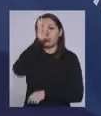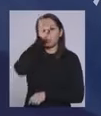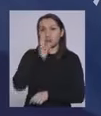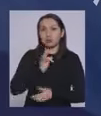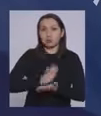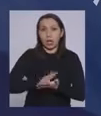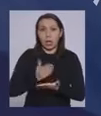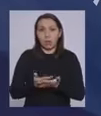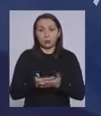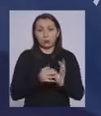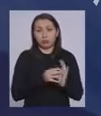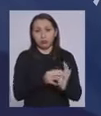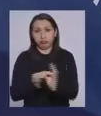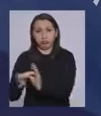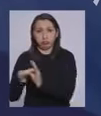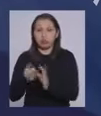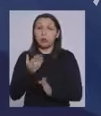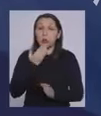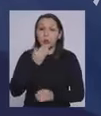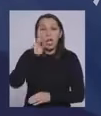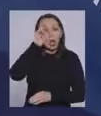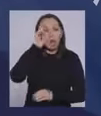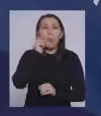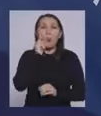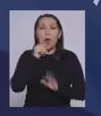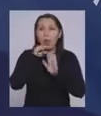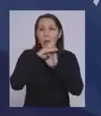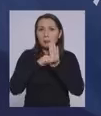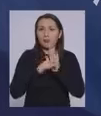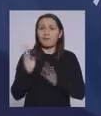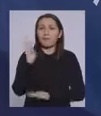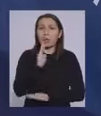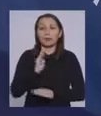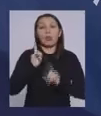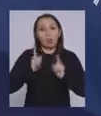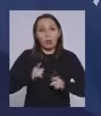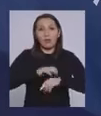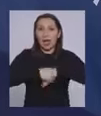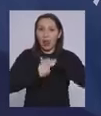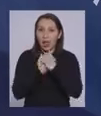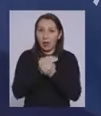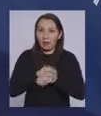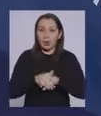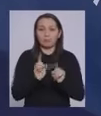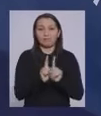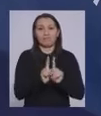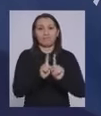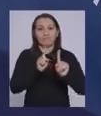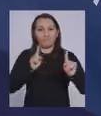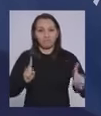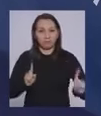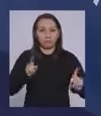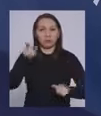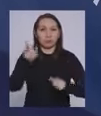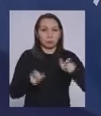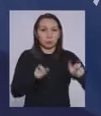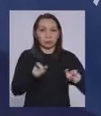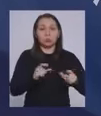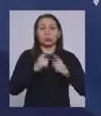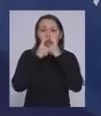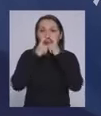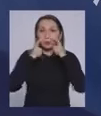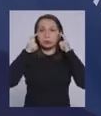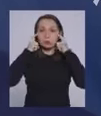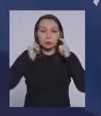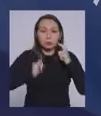salud y sobre todo recordando las medidas más básicas: lavado de manos, distanciamiento físico, uso de